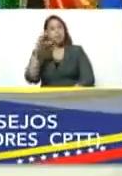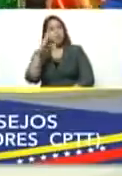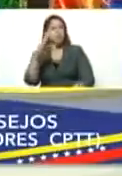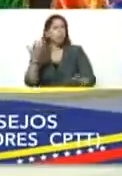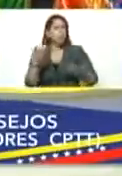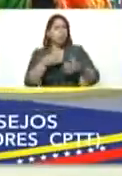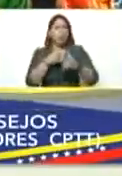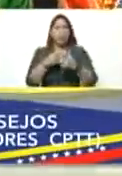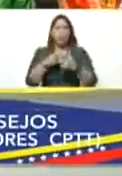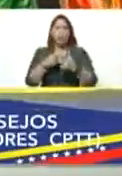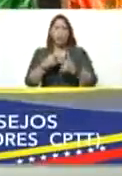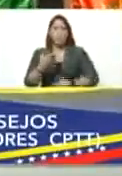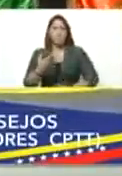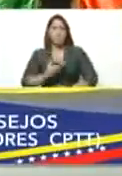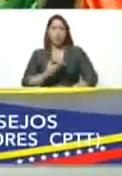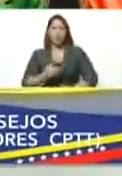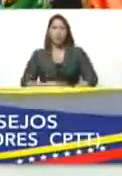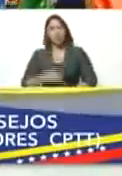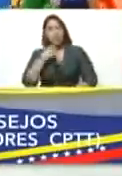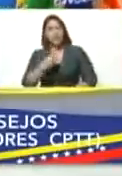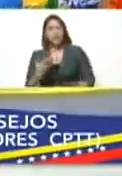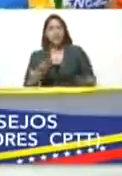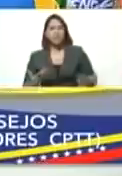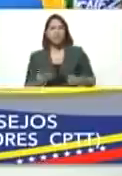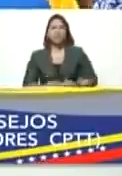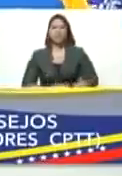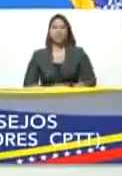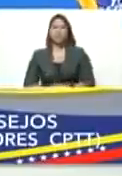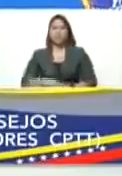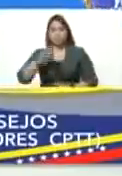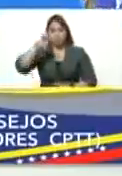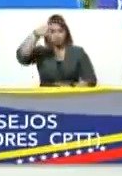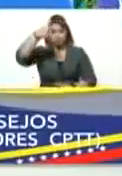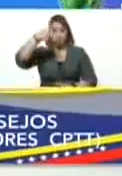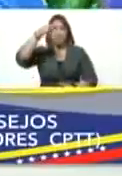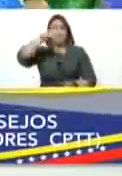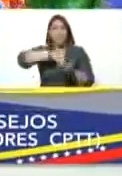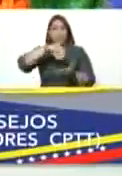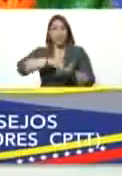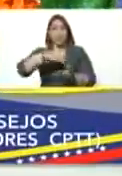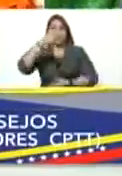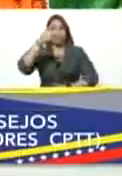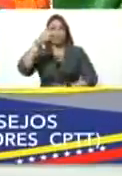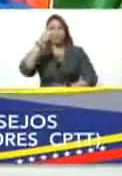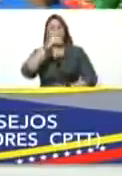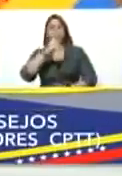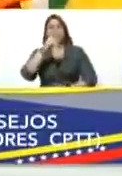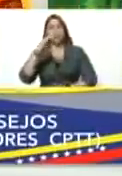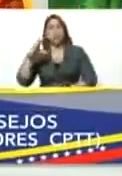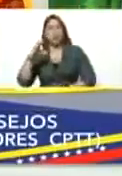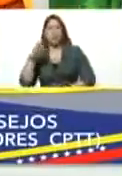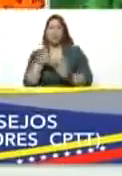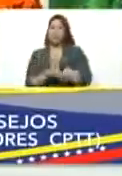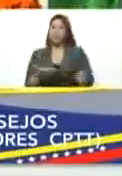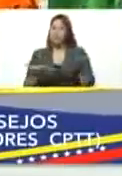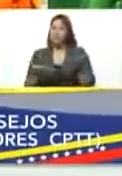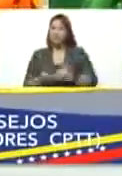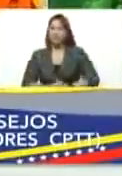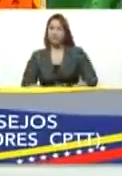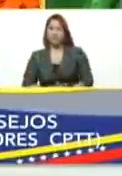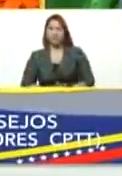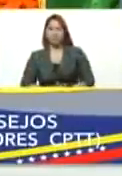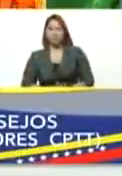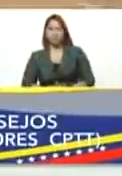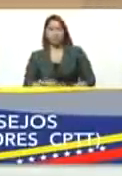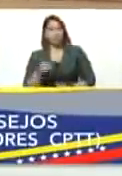Entonces en el medallero ponían medallero, primer lugar Miranda, segundo lugar Distrito Capital. Yo le decía, ¿qué es eso?